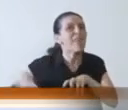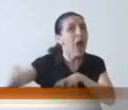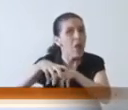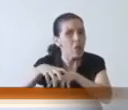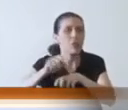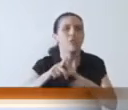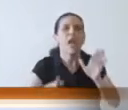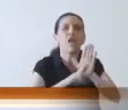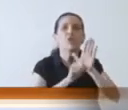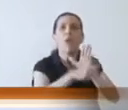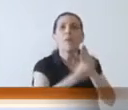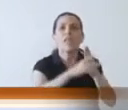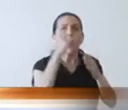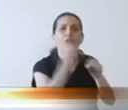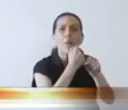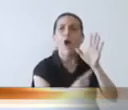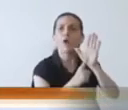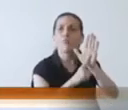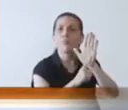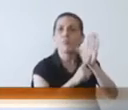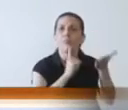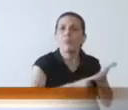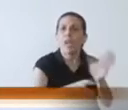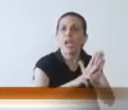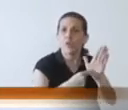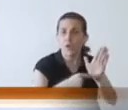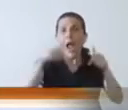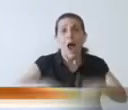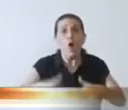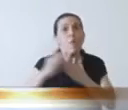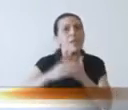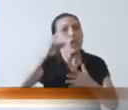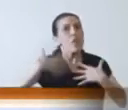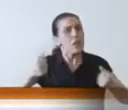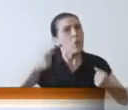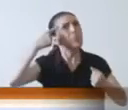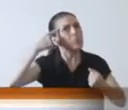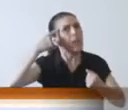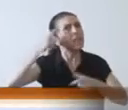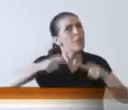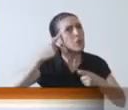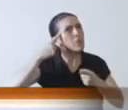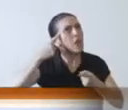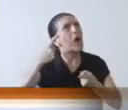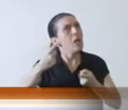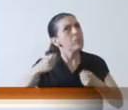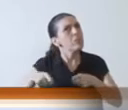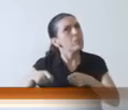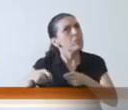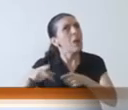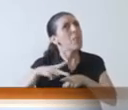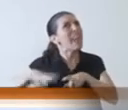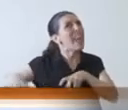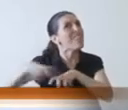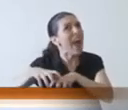del Ministerio de Trabajo. Y en este momento el Ministerio de Salud consideró necesario ampliar ese universo